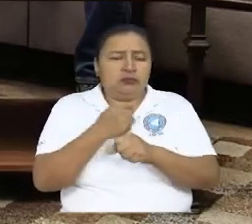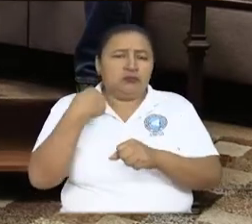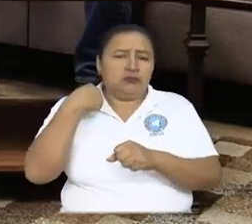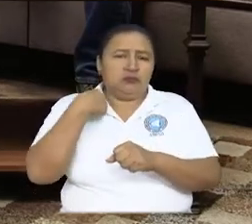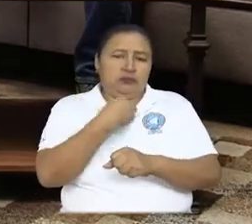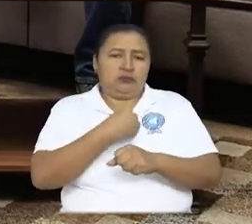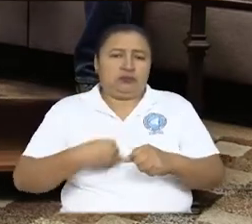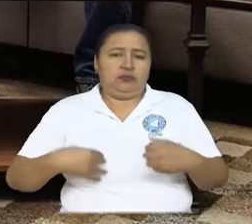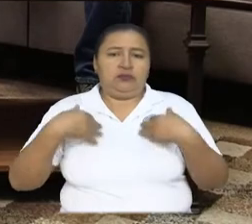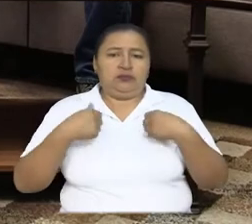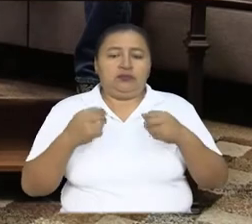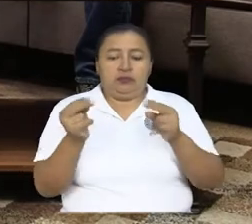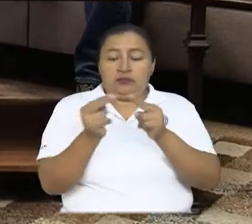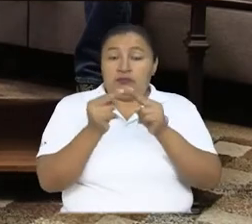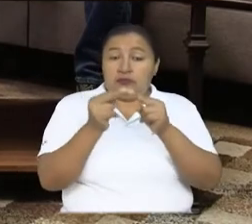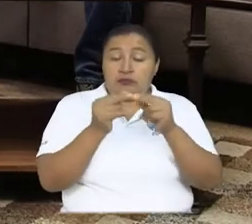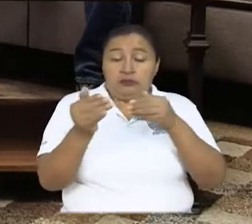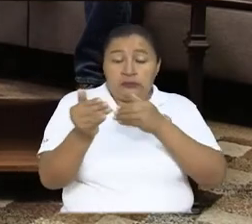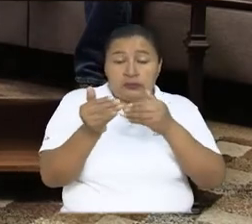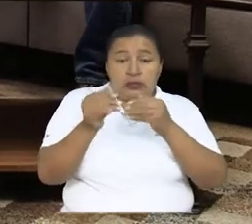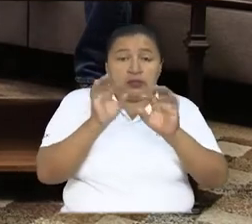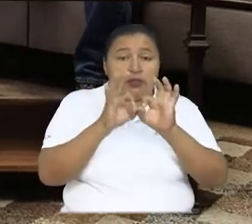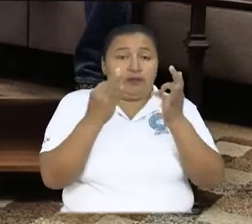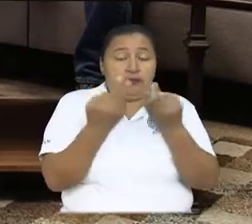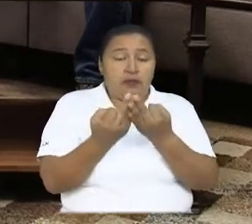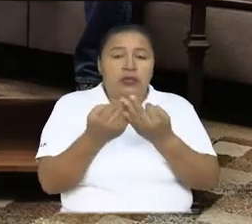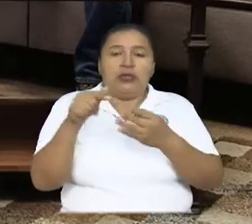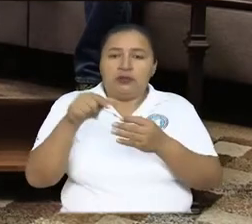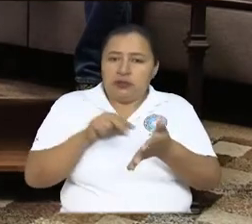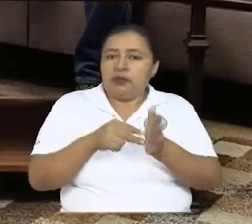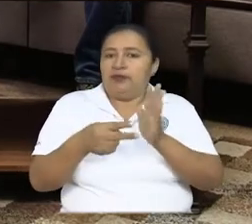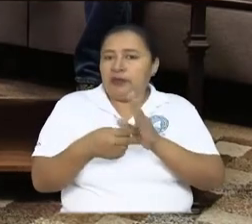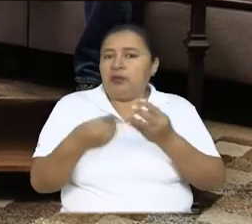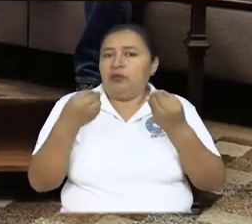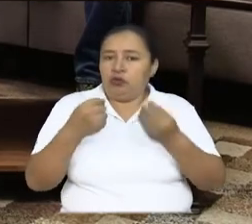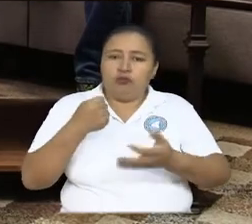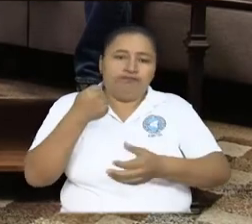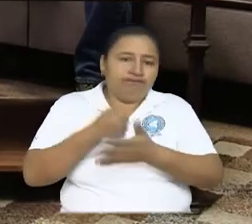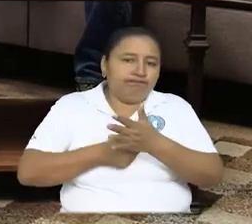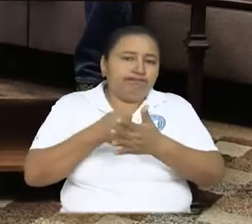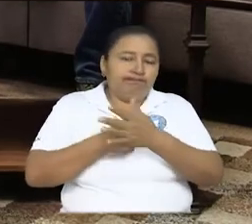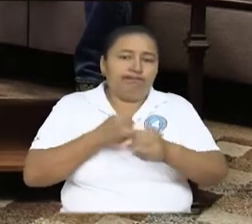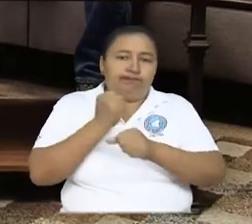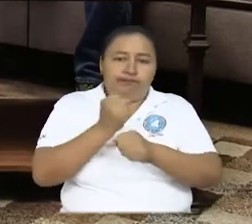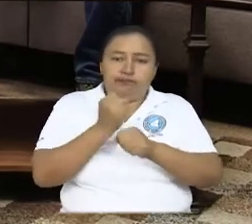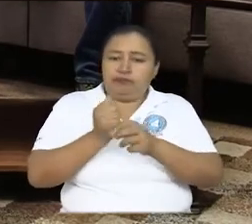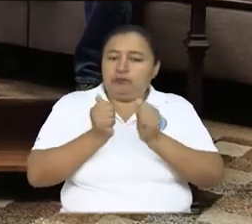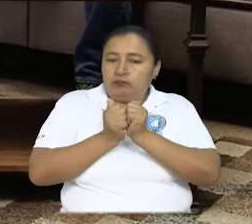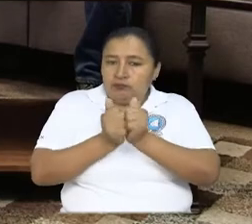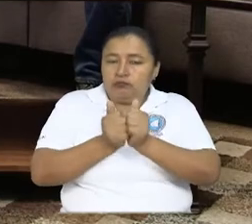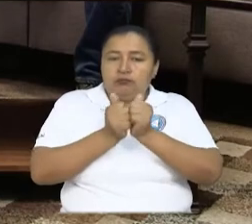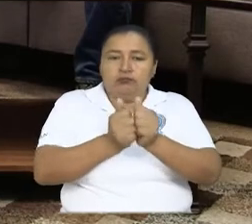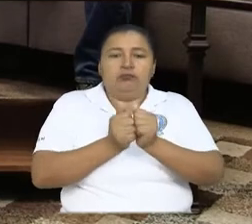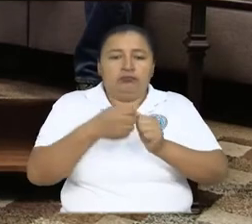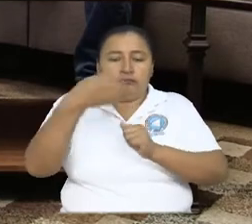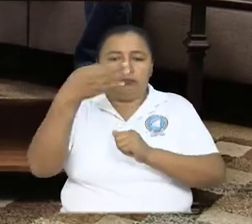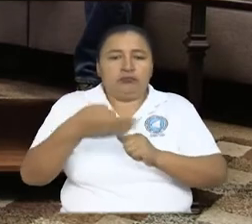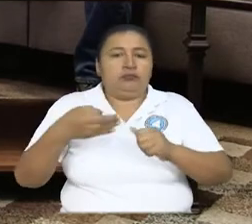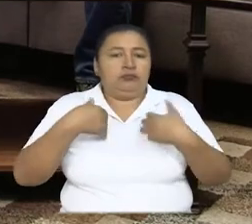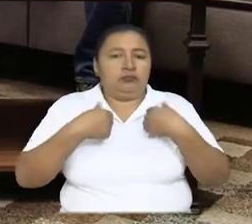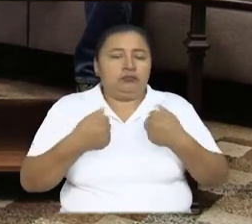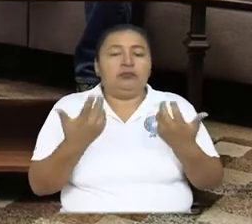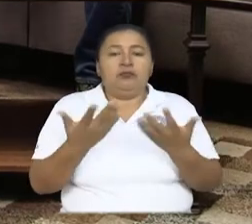está cercano a la familia y ello implica una gran carga de esfuerzo una gran carga de acompañamiento para garantizar la salud los